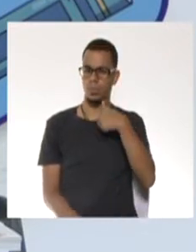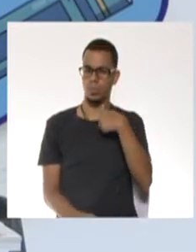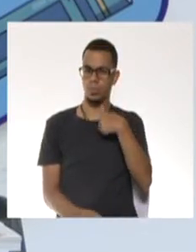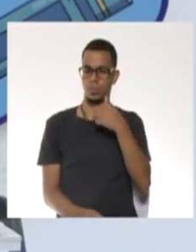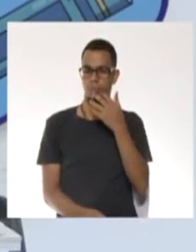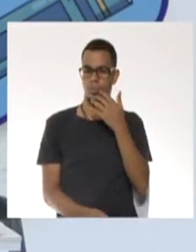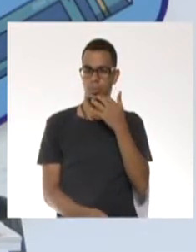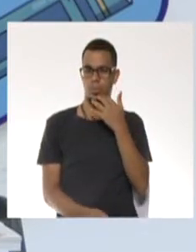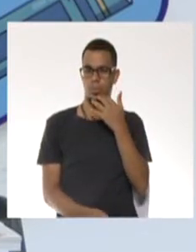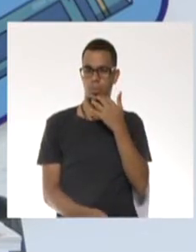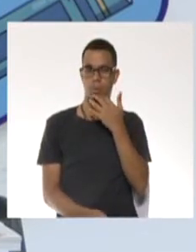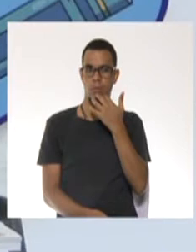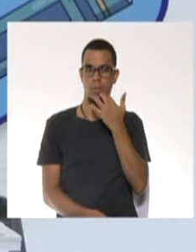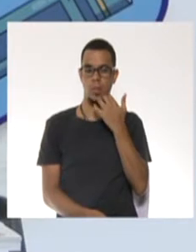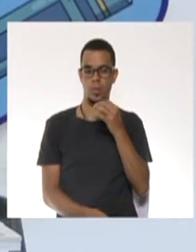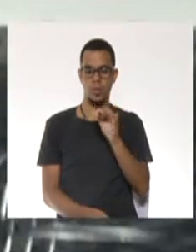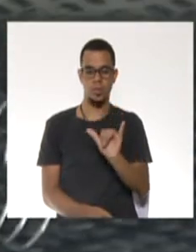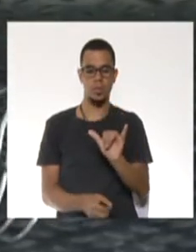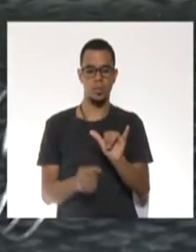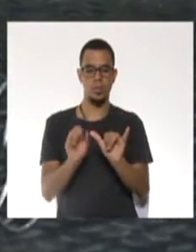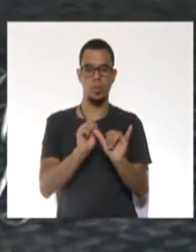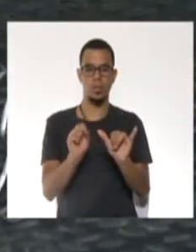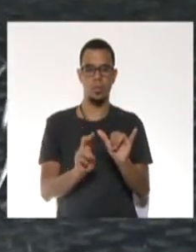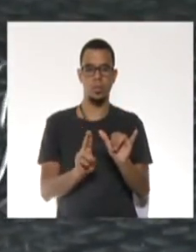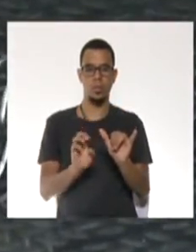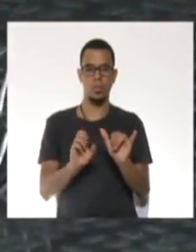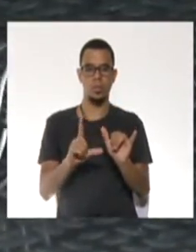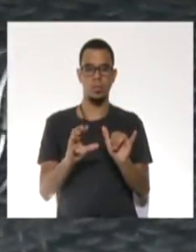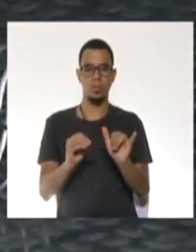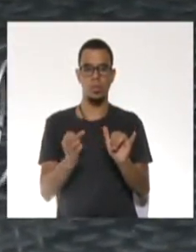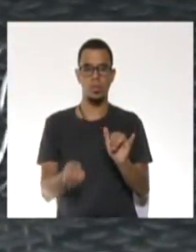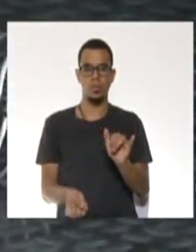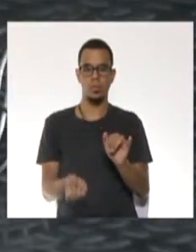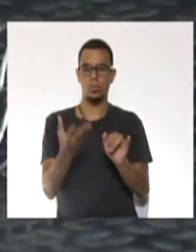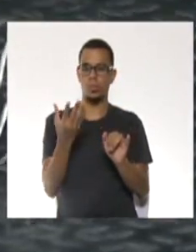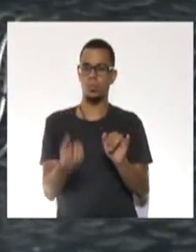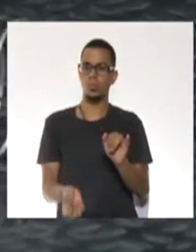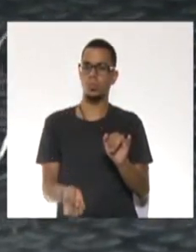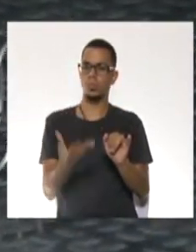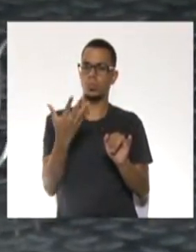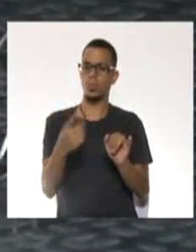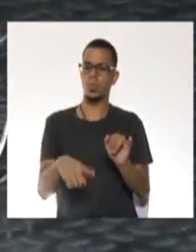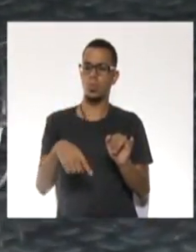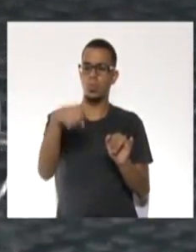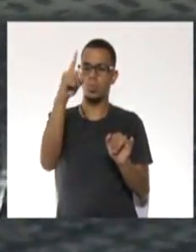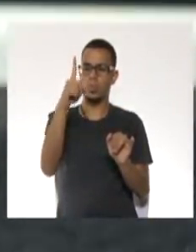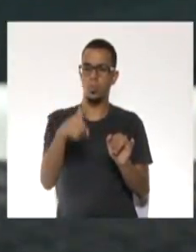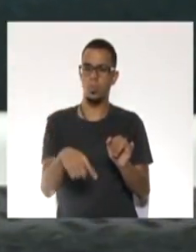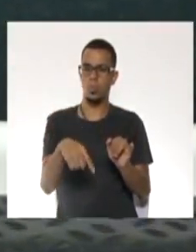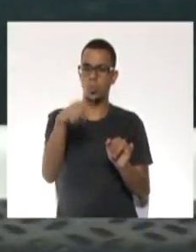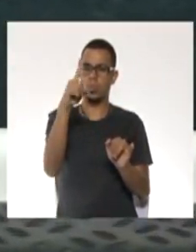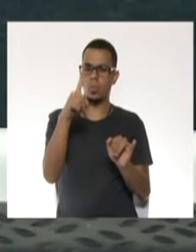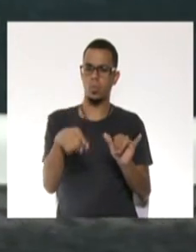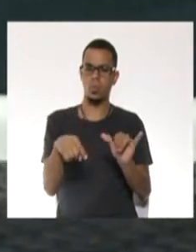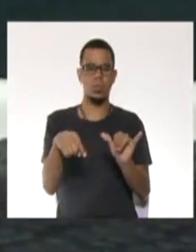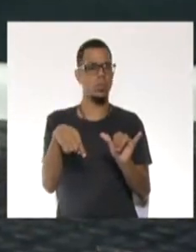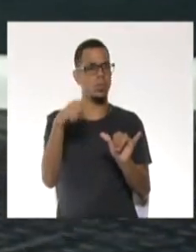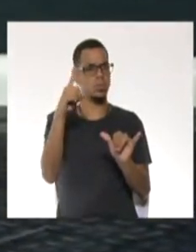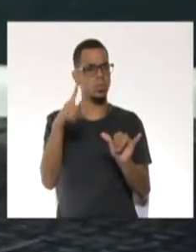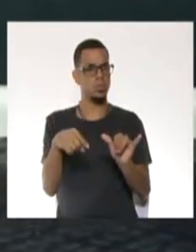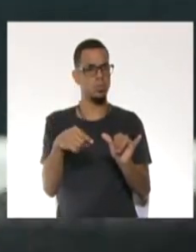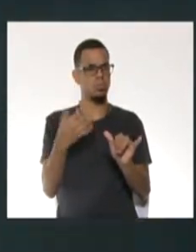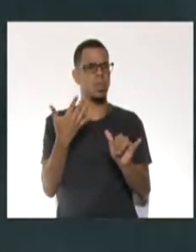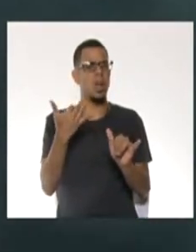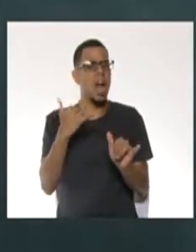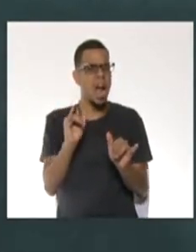superficie Y subsuelo, ¿ok? Lanzo varias veces, ¿qué diferencia hay cuando el